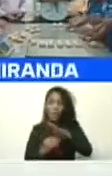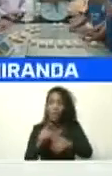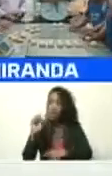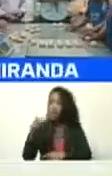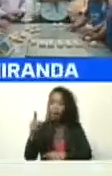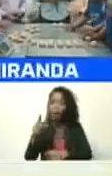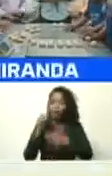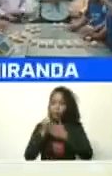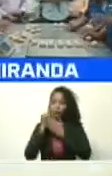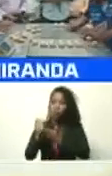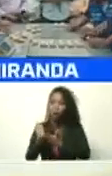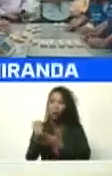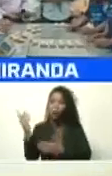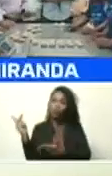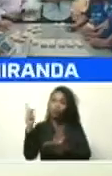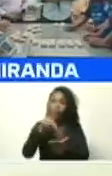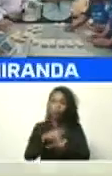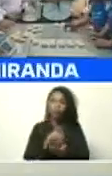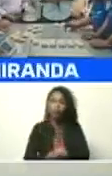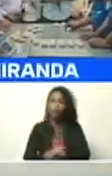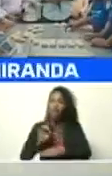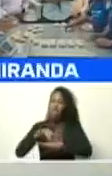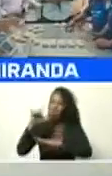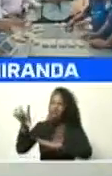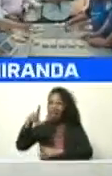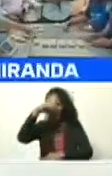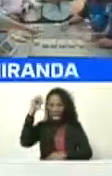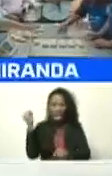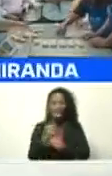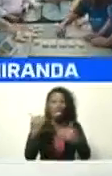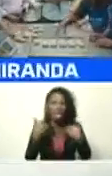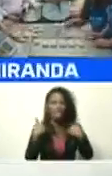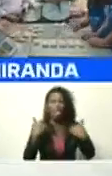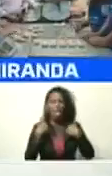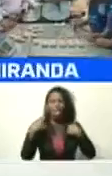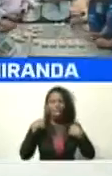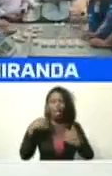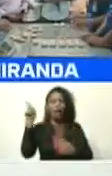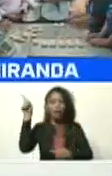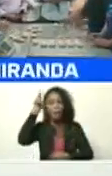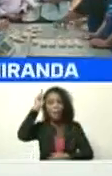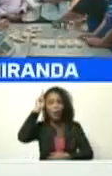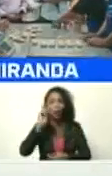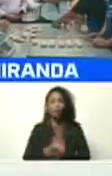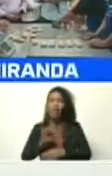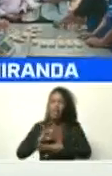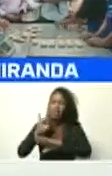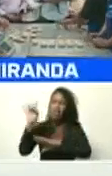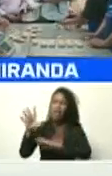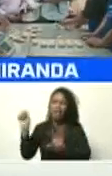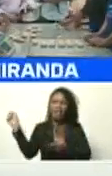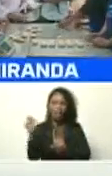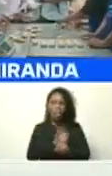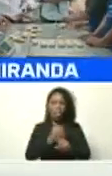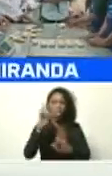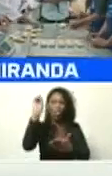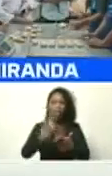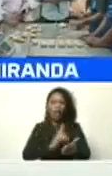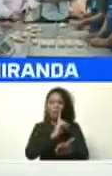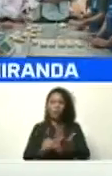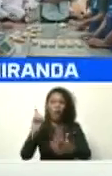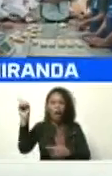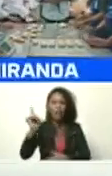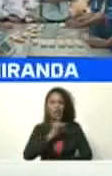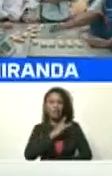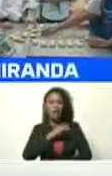te ayudamos a llegar. Deja de pasar roncha. Deja de pasar discriminación, como en Santiago